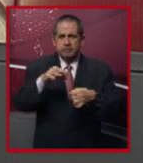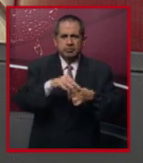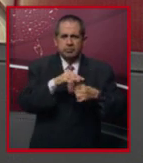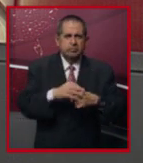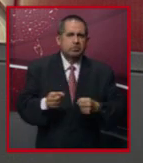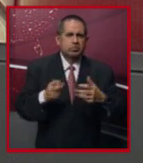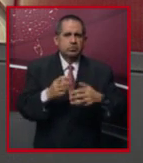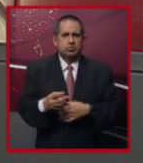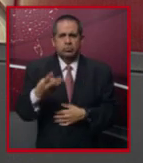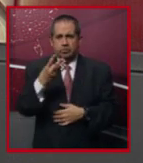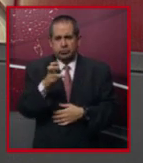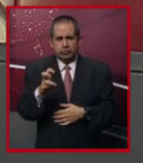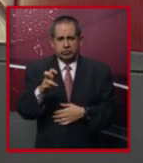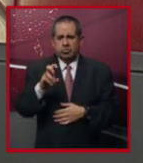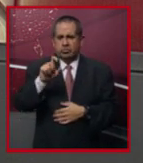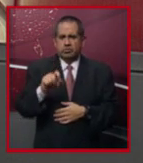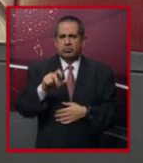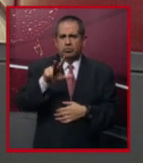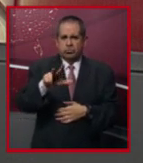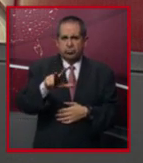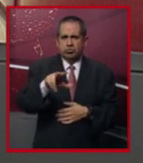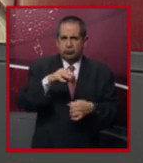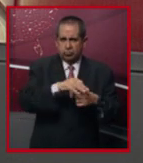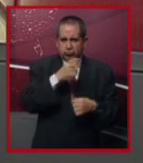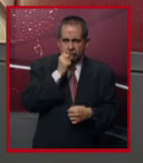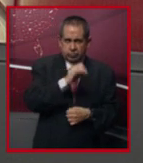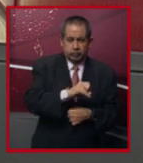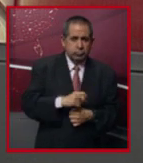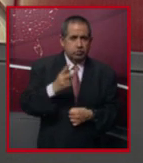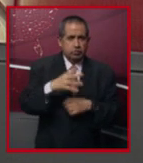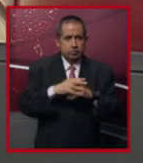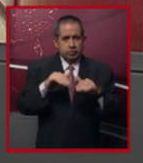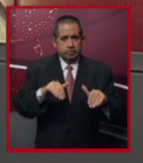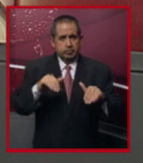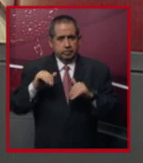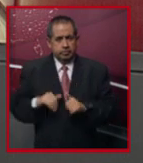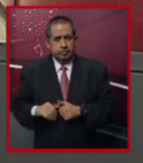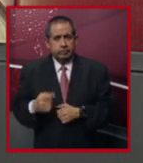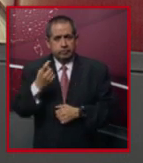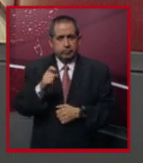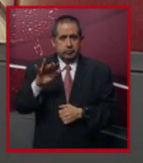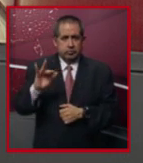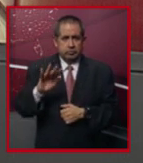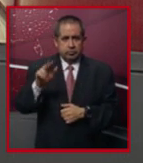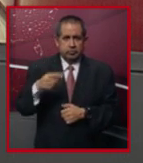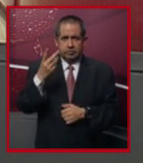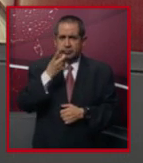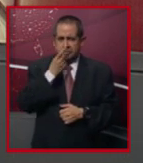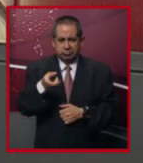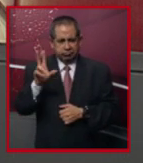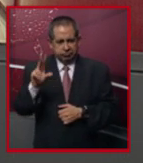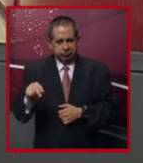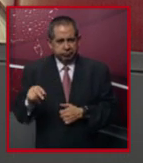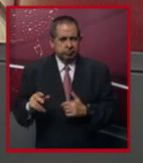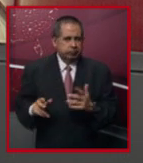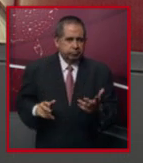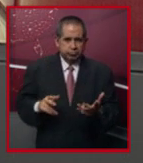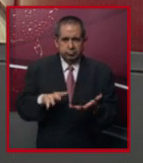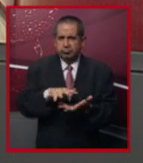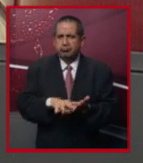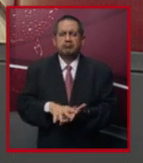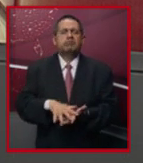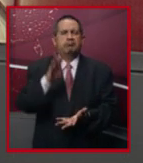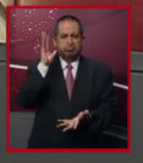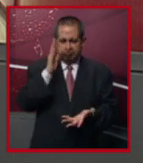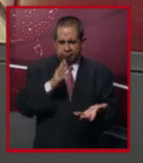votación. 328 votos a favor, 2 abstenciones y 153 en contra,